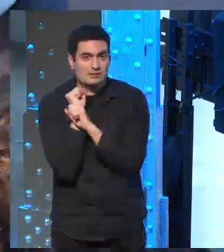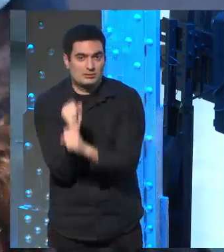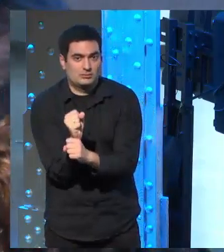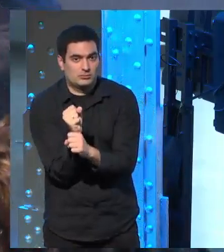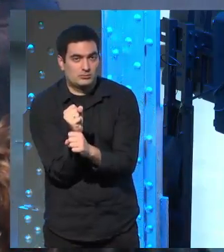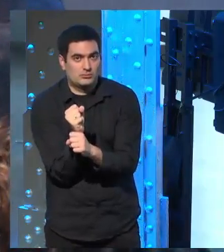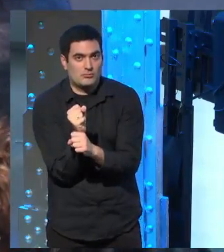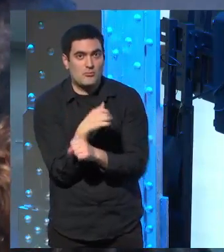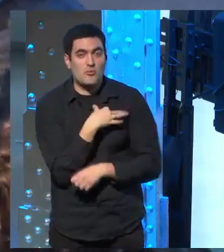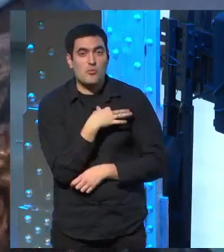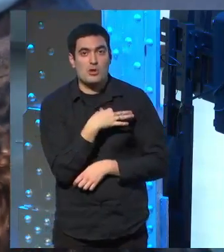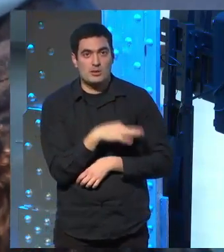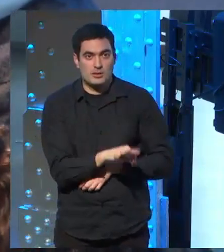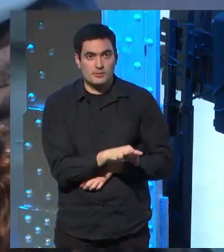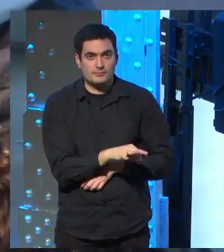eso. Quizás